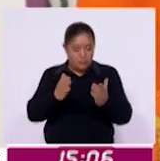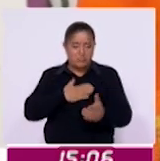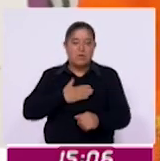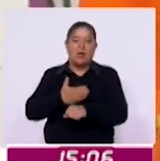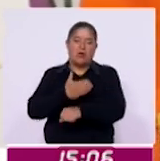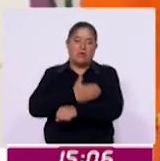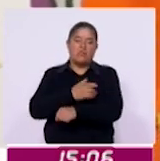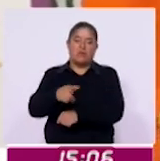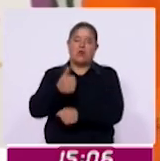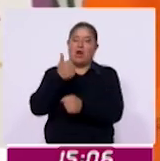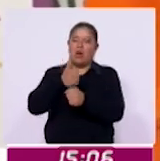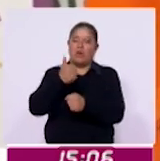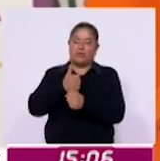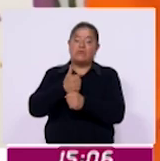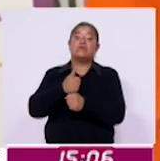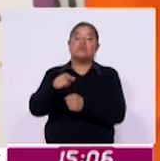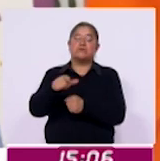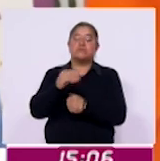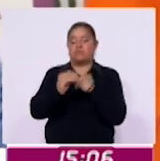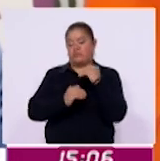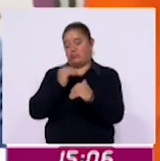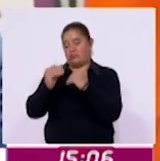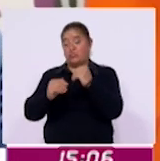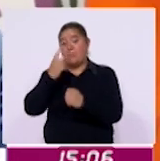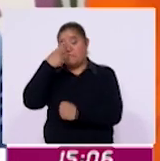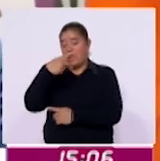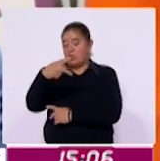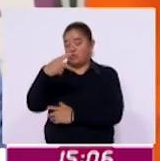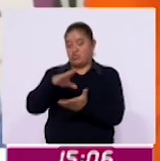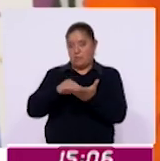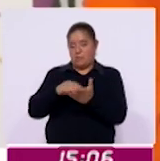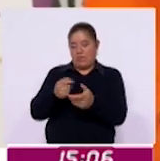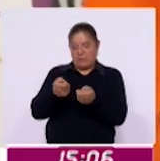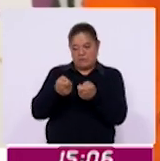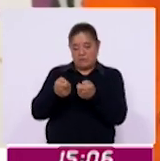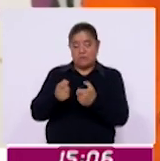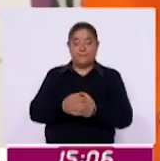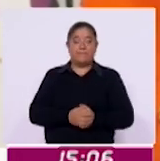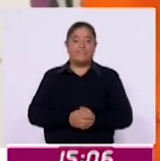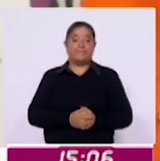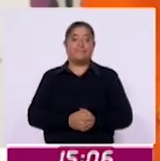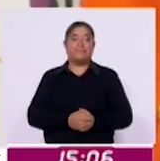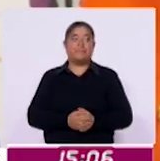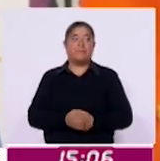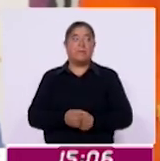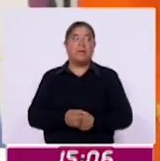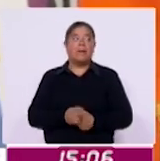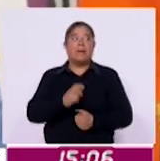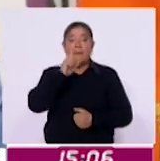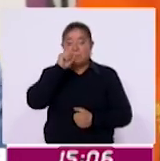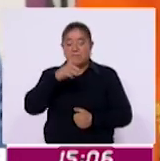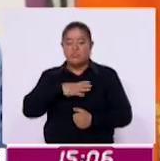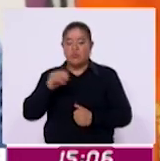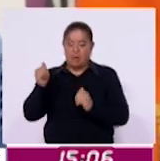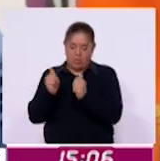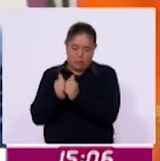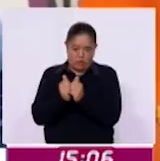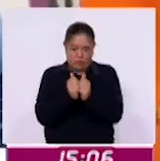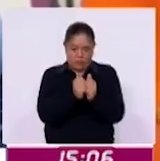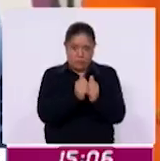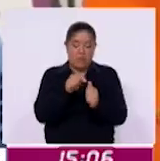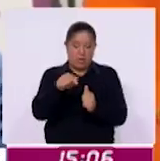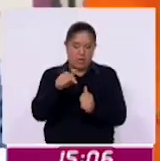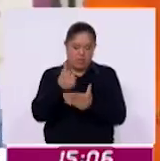abuelitos en sus procedimientos para regular su documentación, así como en el acompañamiento en el trámite